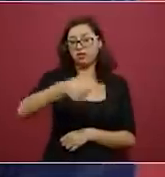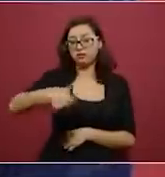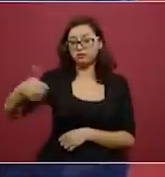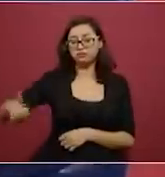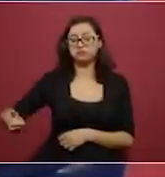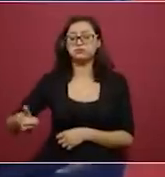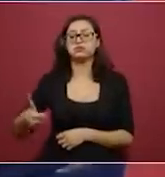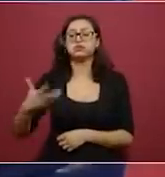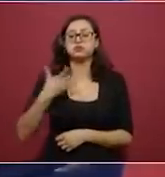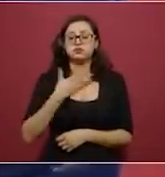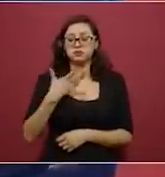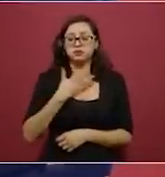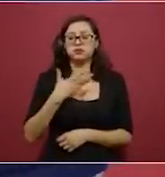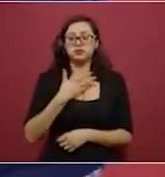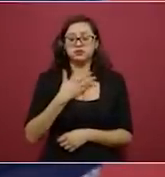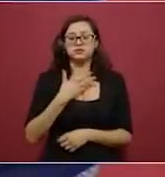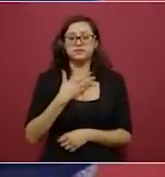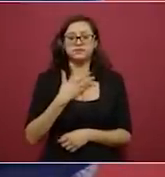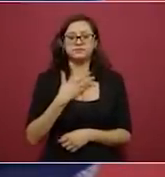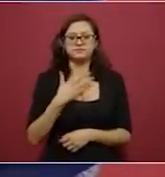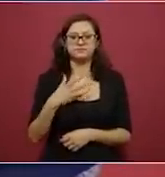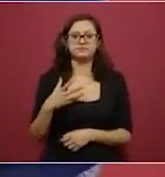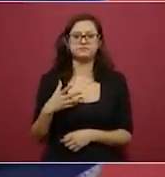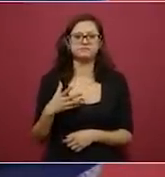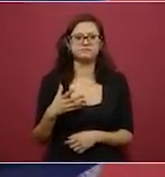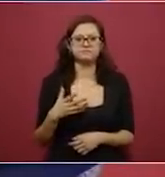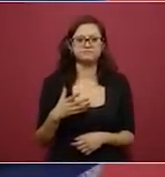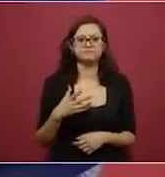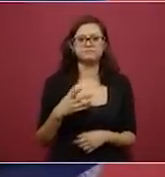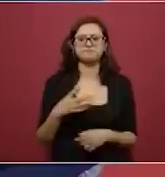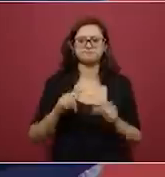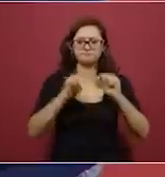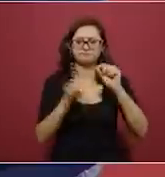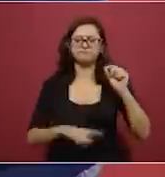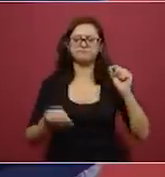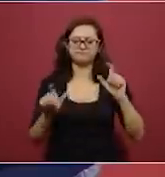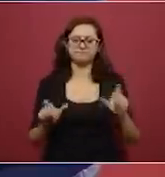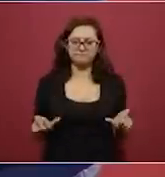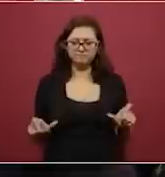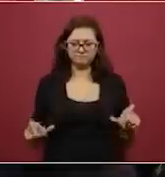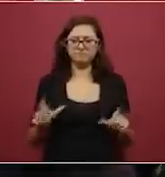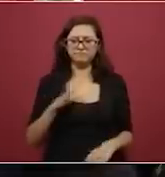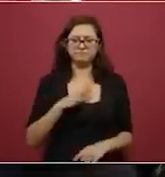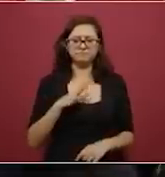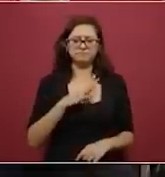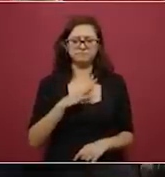a ver está en presencia de la guardia nacional